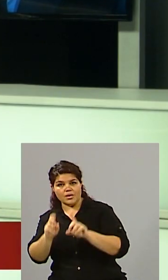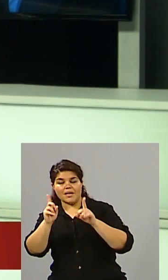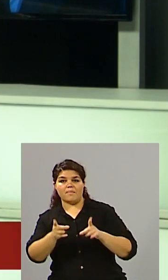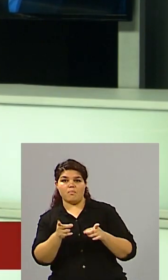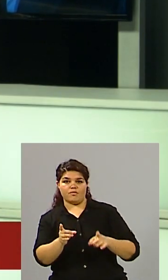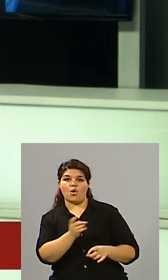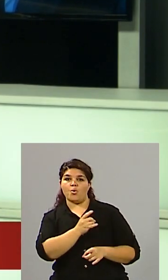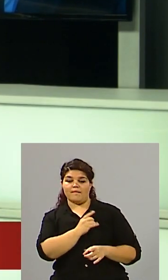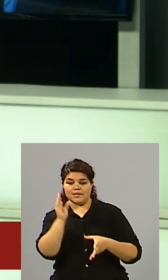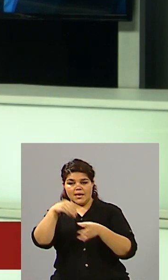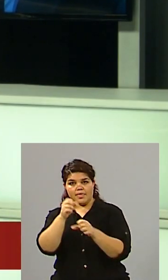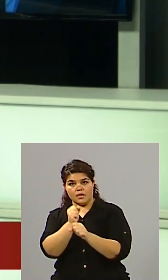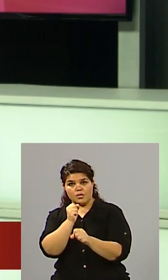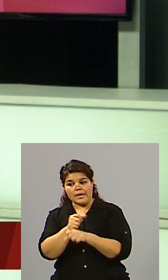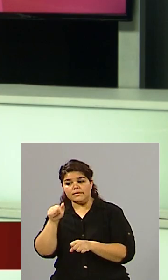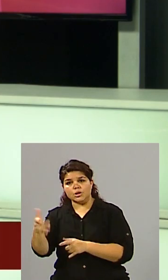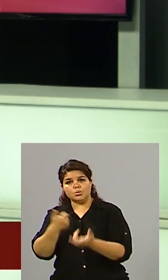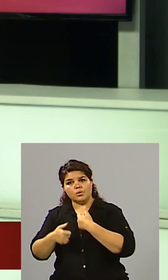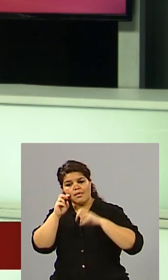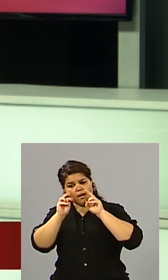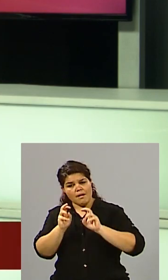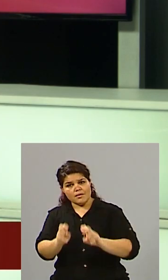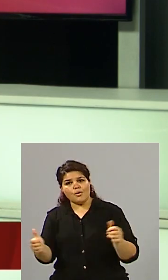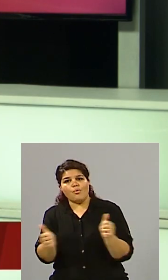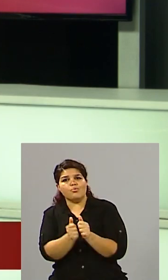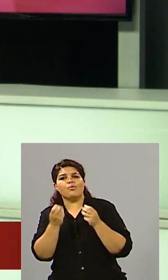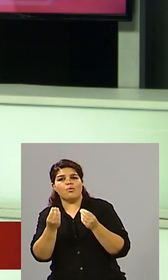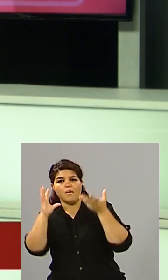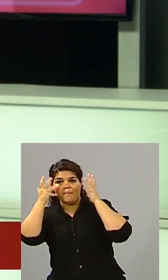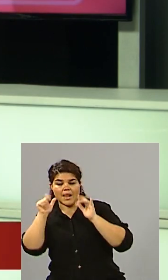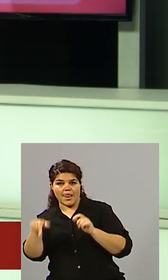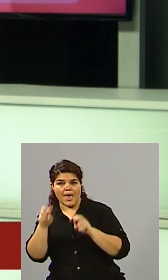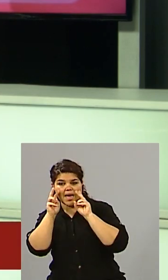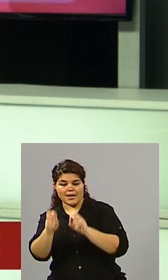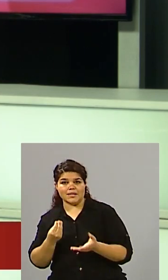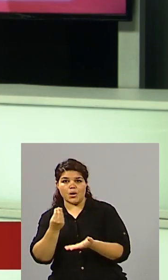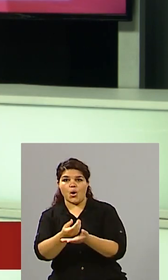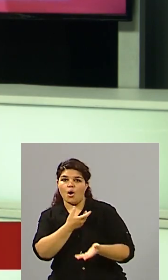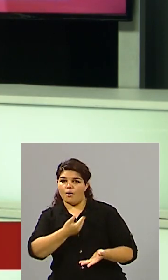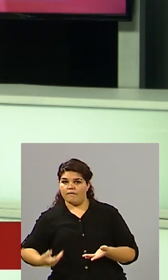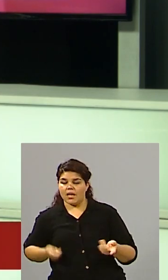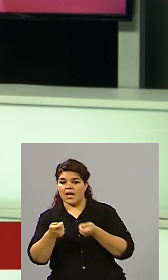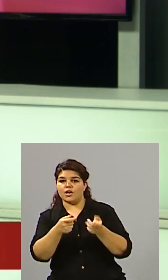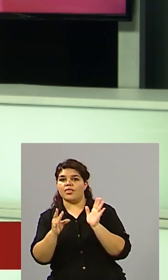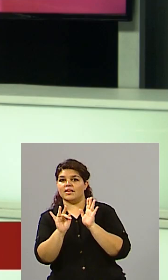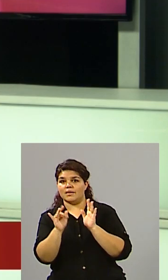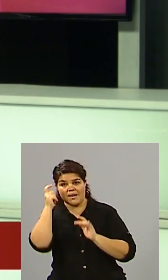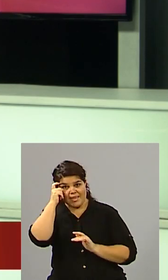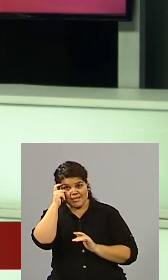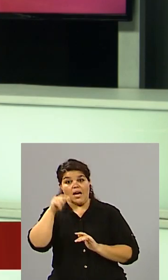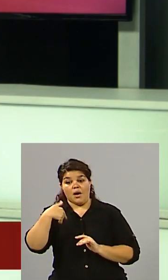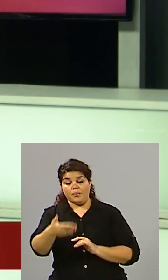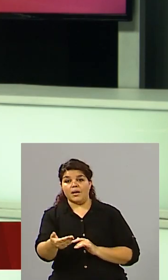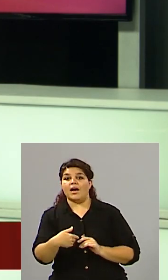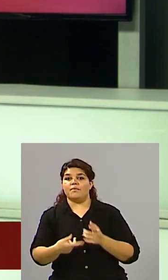el análisis de lo que puede significar el gobierno de Javier Milei a partir del 10 de diciembre. Nos vamos a un corte, enseguida regresamos.